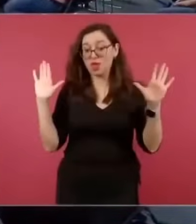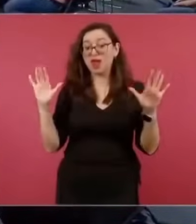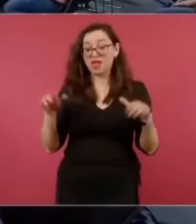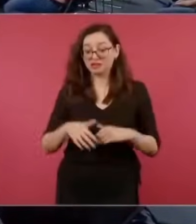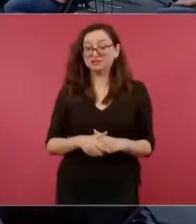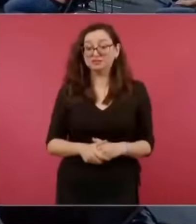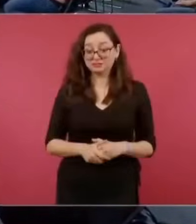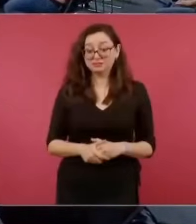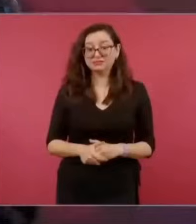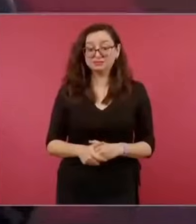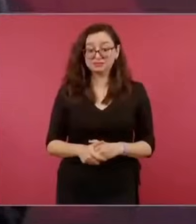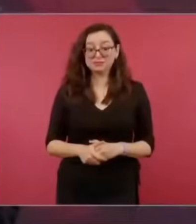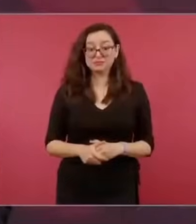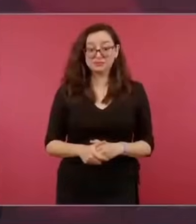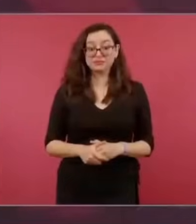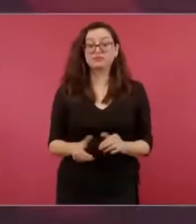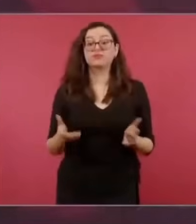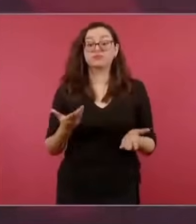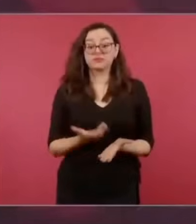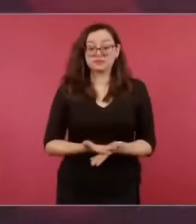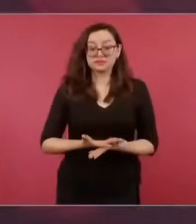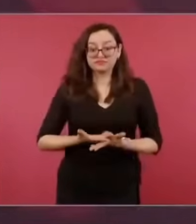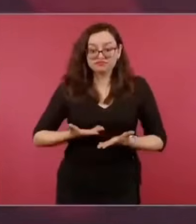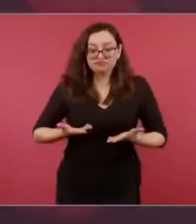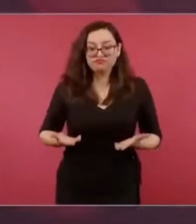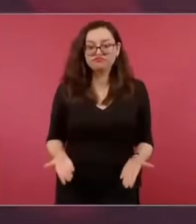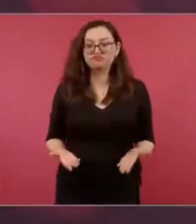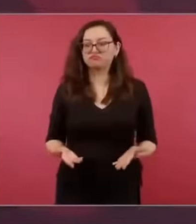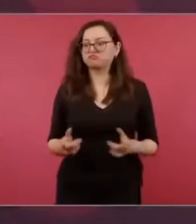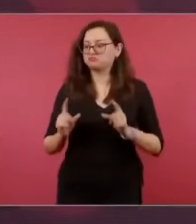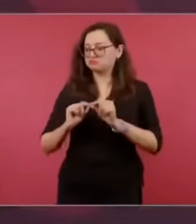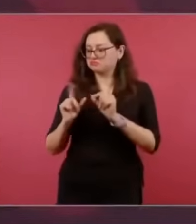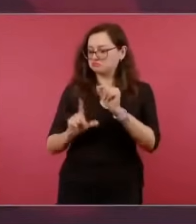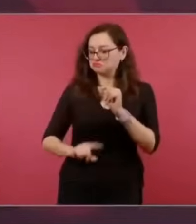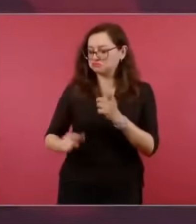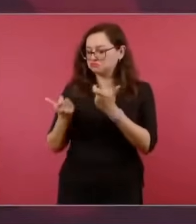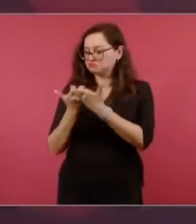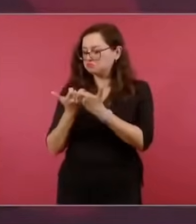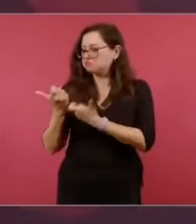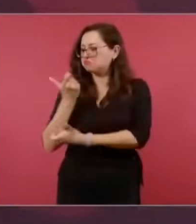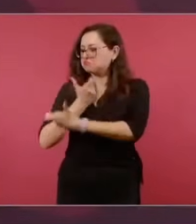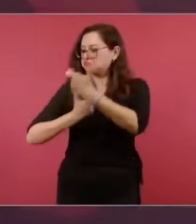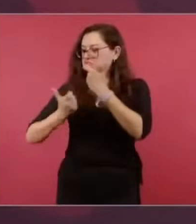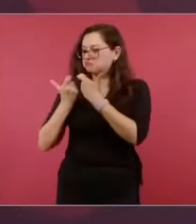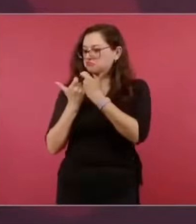Y ahora tenemos nuestra economía fuerte,